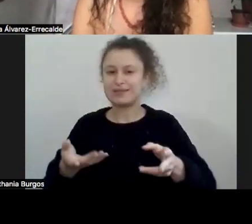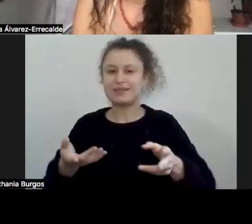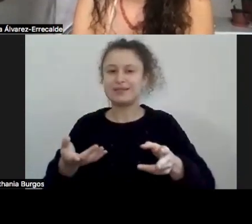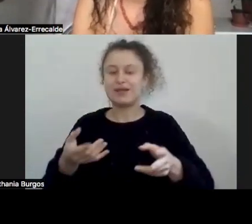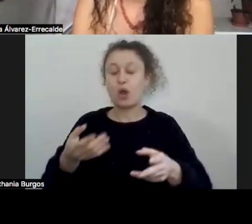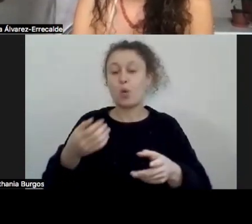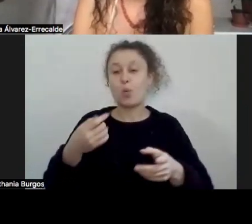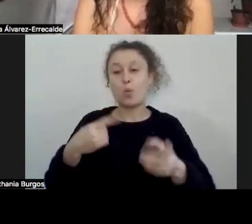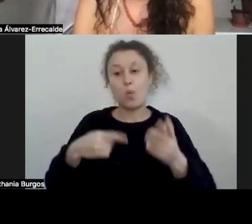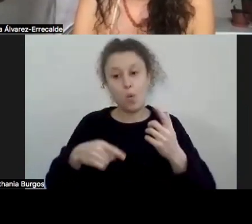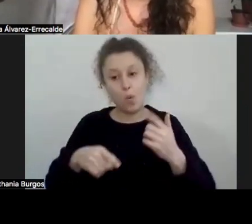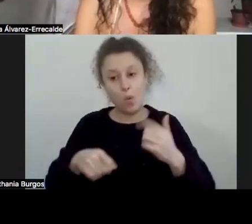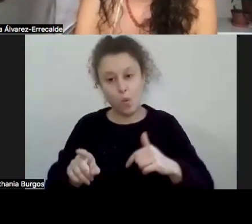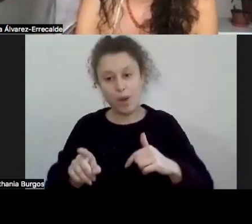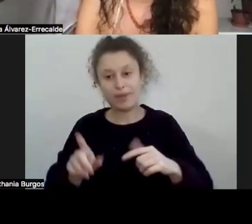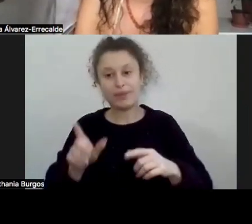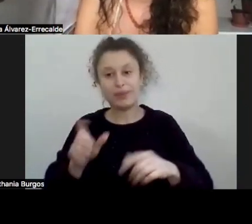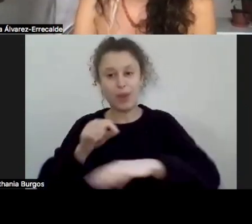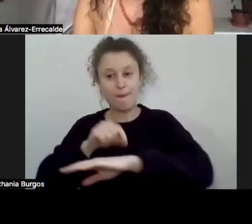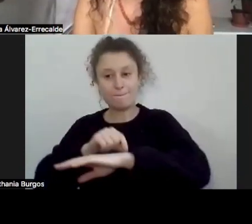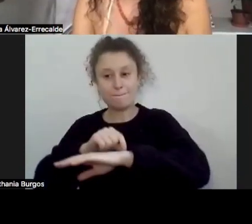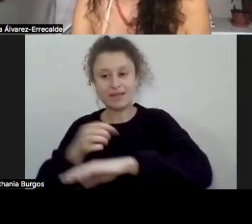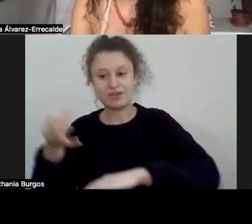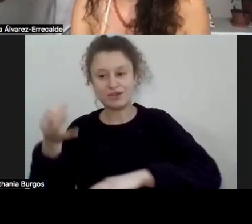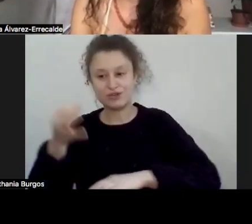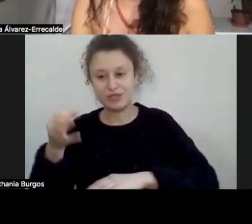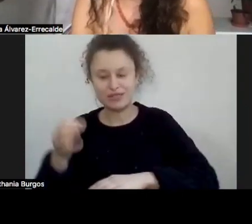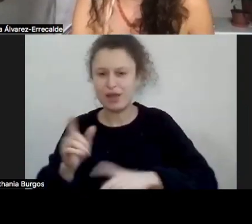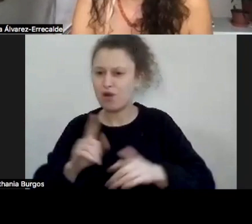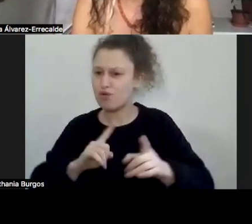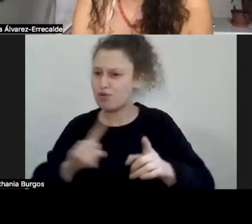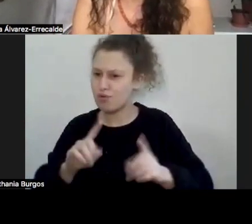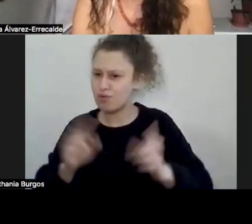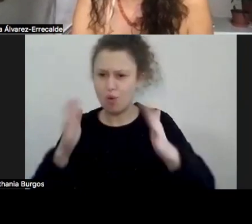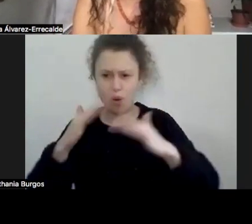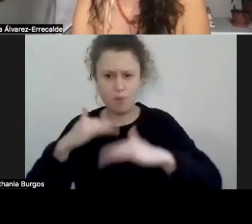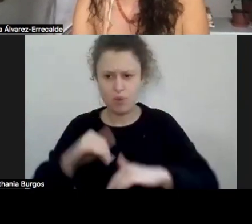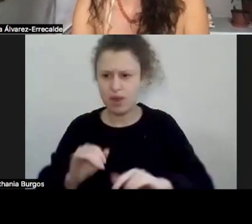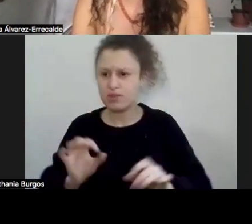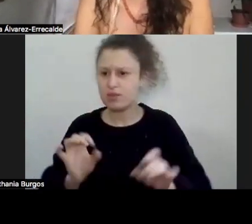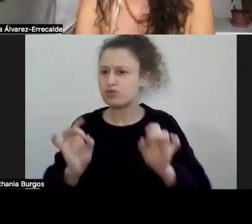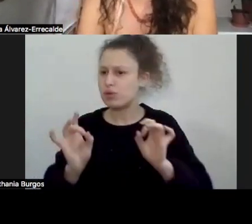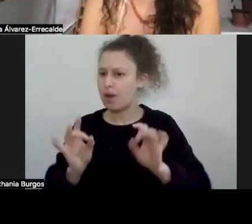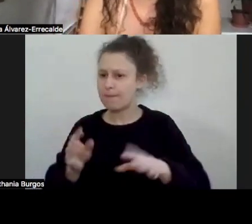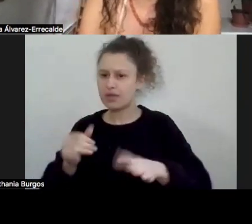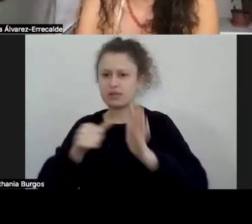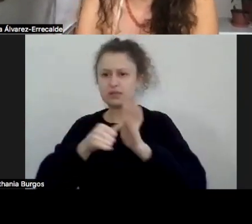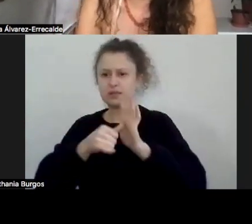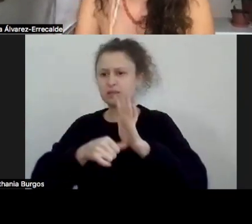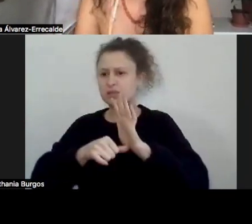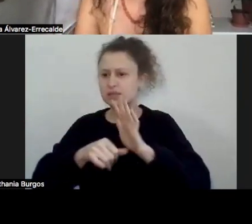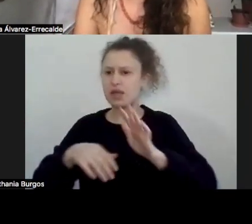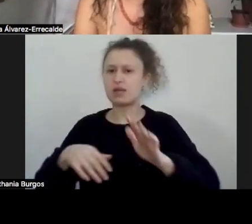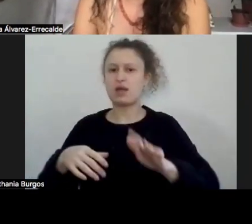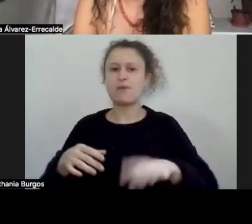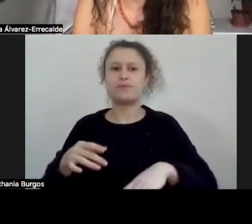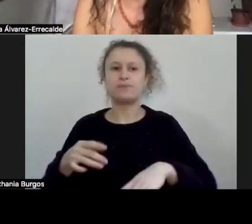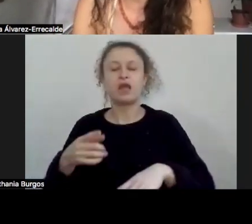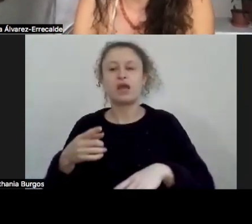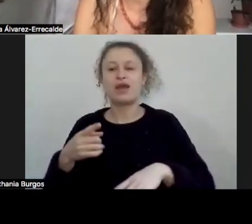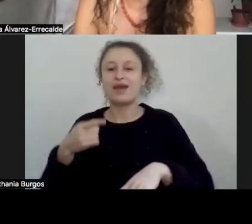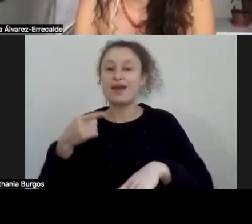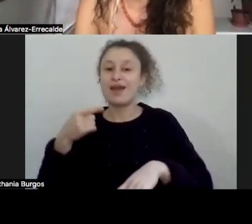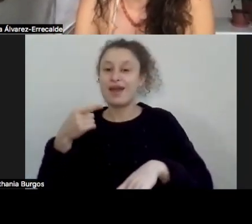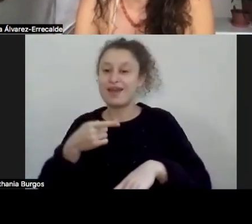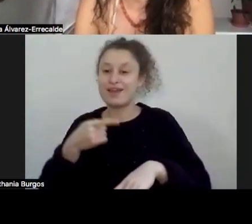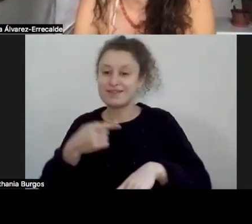Evidentemente necesita ayuda para poder hacerlo, porque hasta para poder sacarse el sostenedor o poder encontrar la postura cómoda,